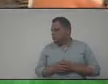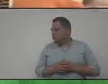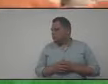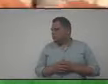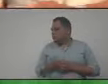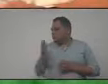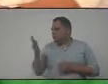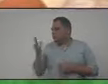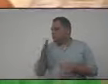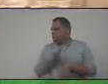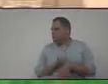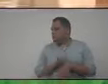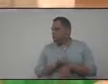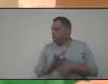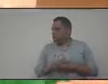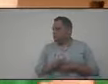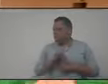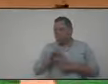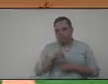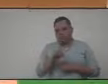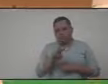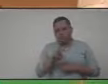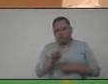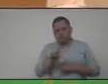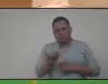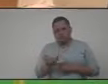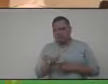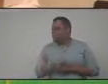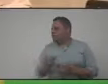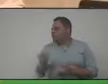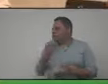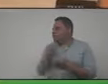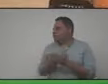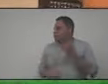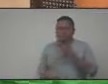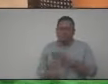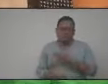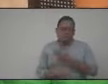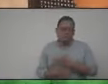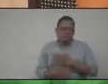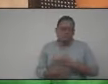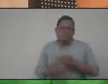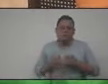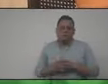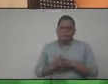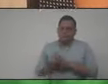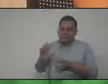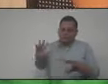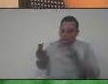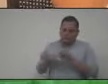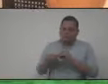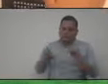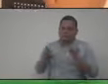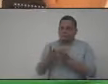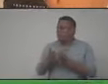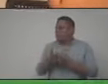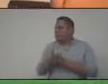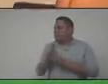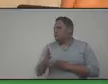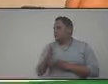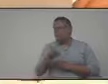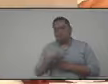doctora. Giovanni, gracias. Y nuevamente continuamos con esta rendición de cuentas, Sarita